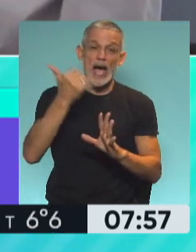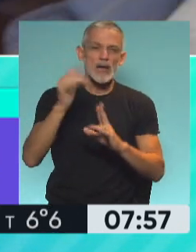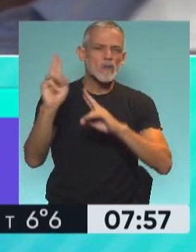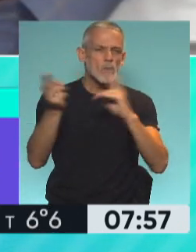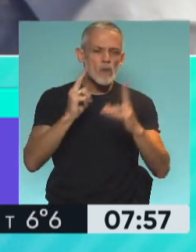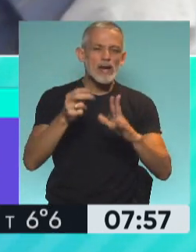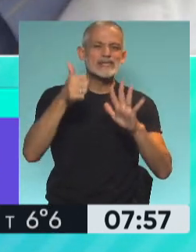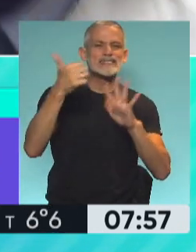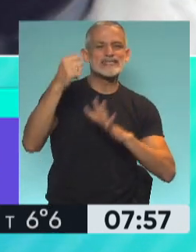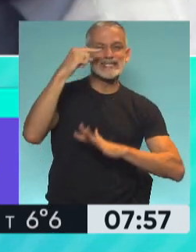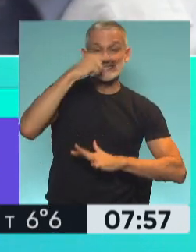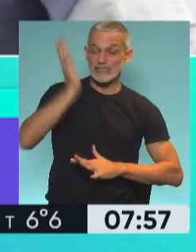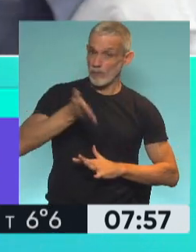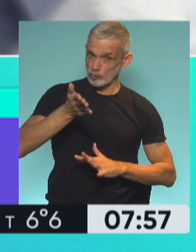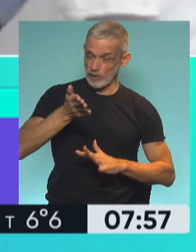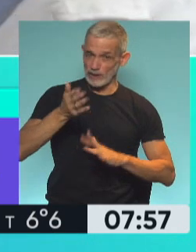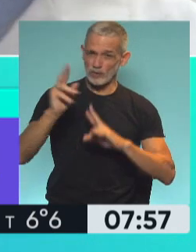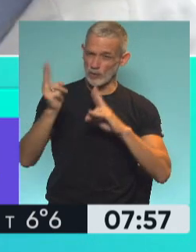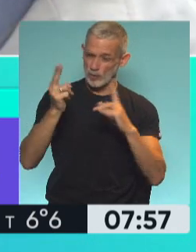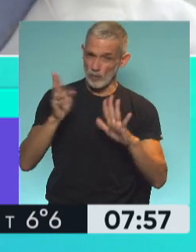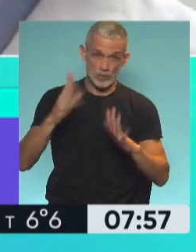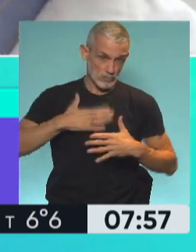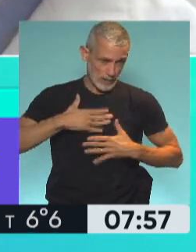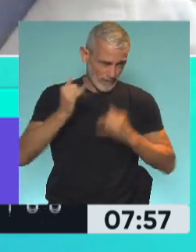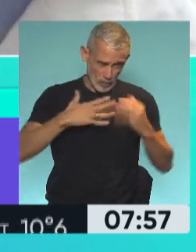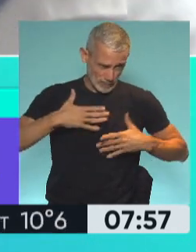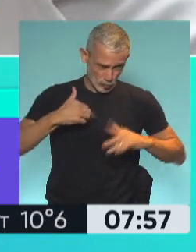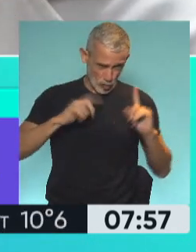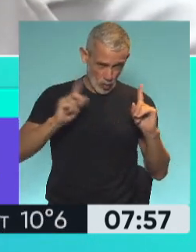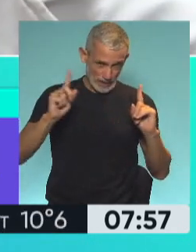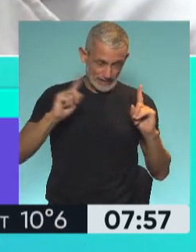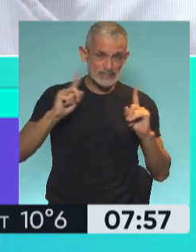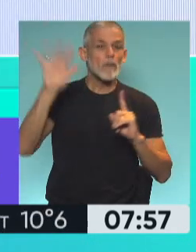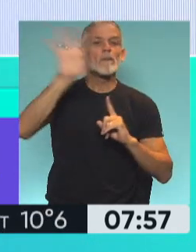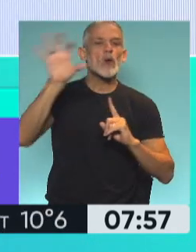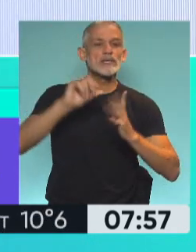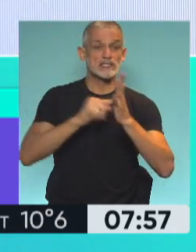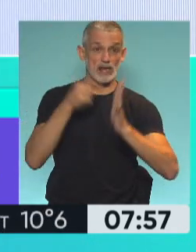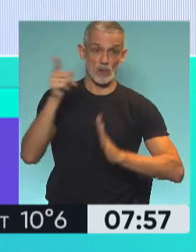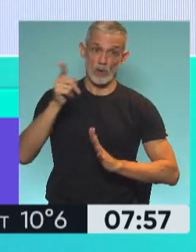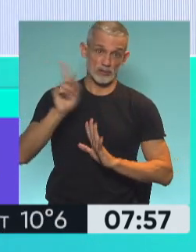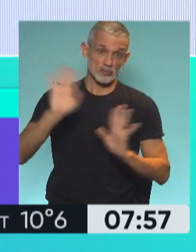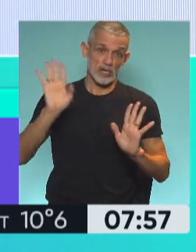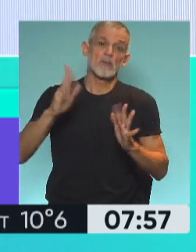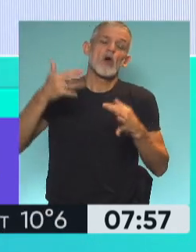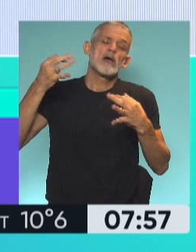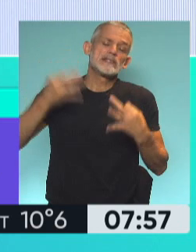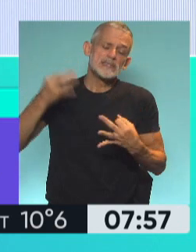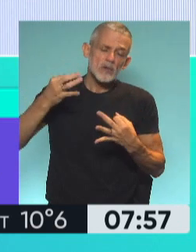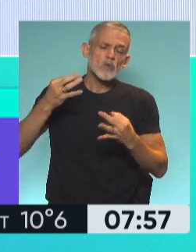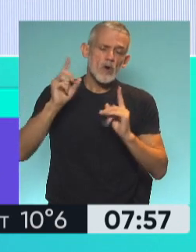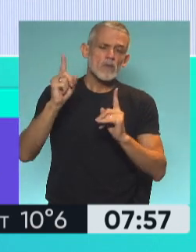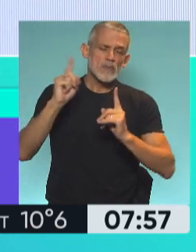del 67%. Estos no son datos propios, son datos de la provincia de Buenos Aires, pero que seguramente